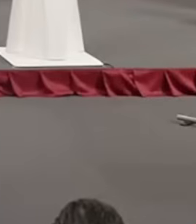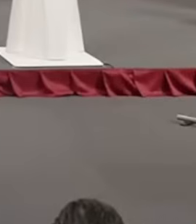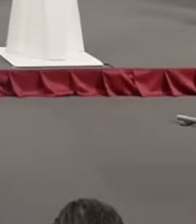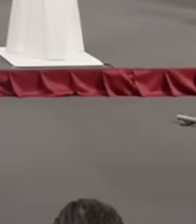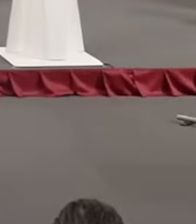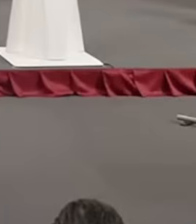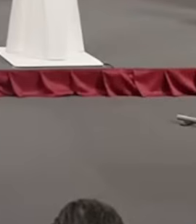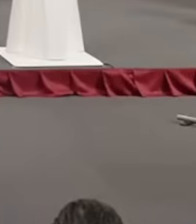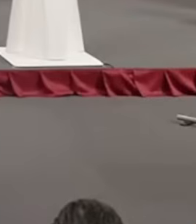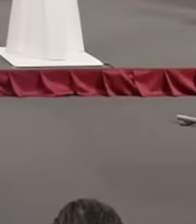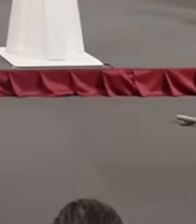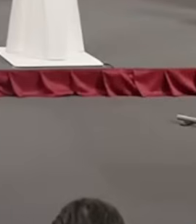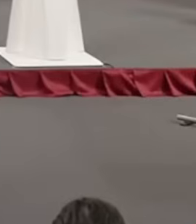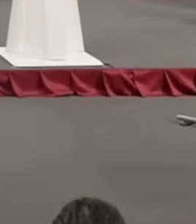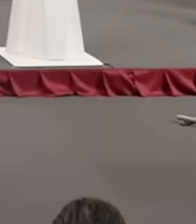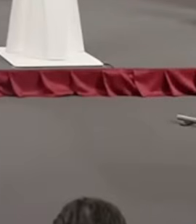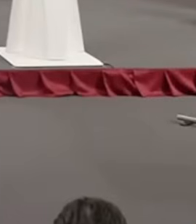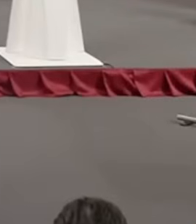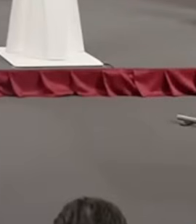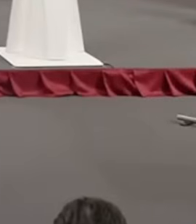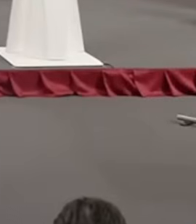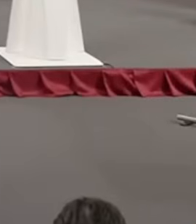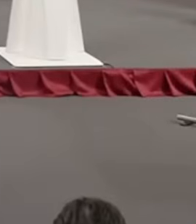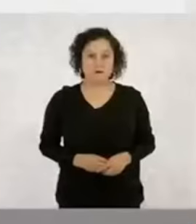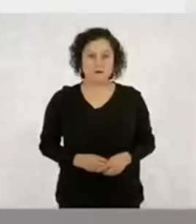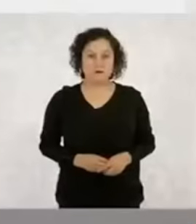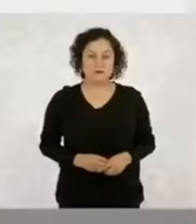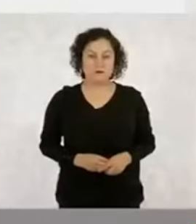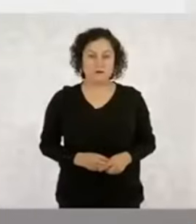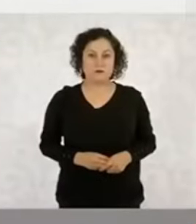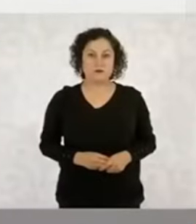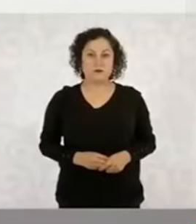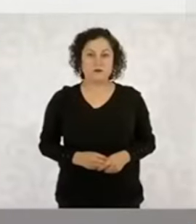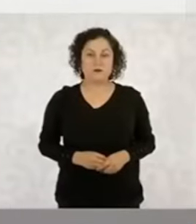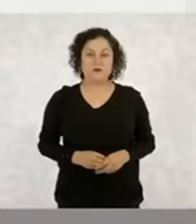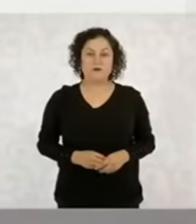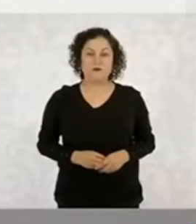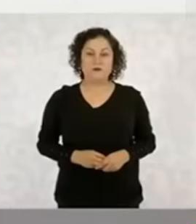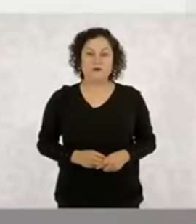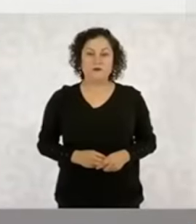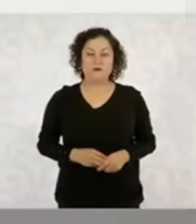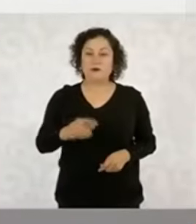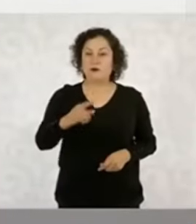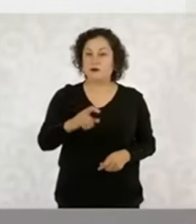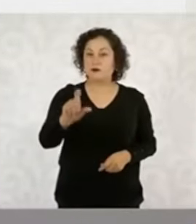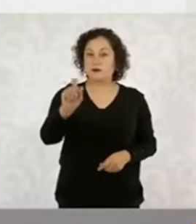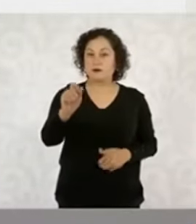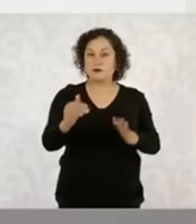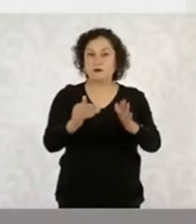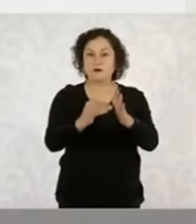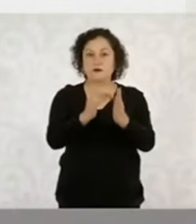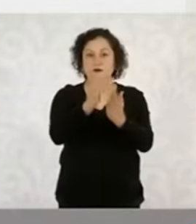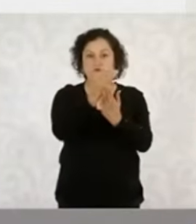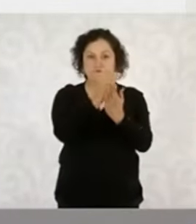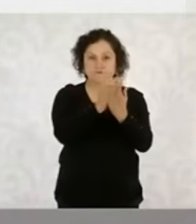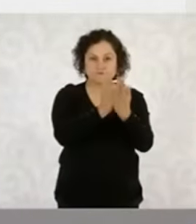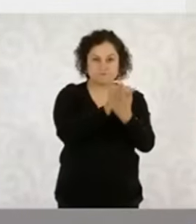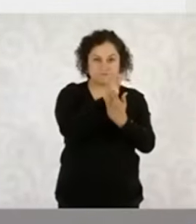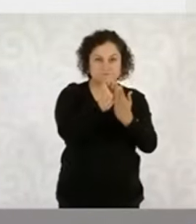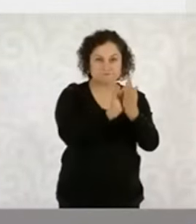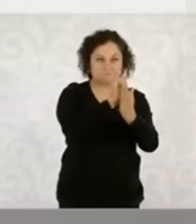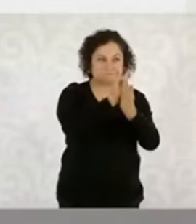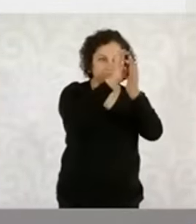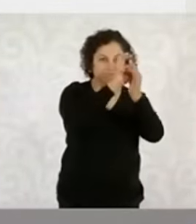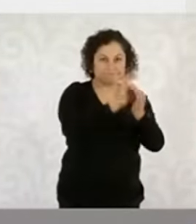solo de la dispersión del recurso, y 120.000 escrituras, todo esto a lo largo y ancho del